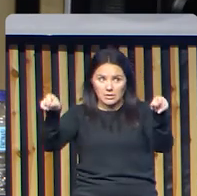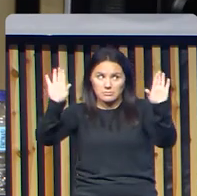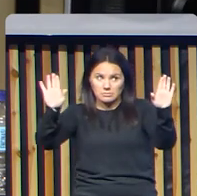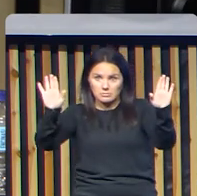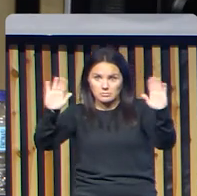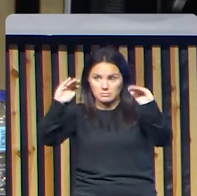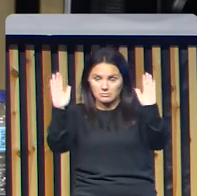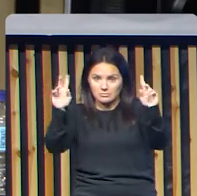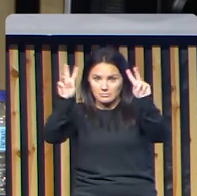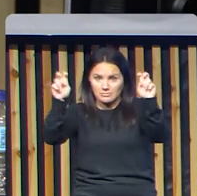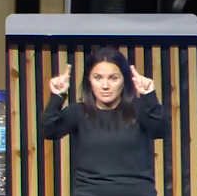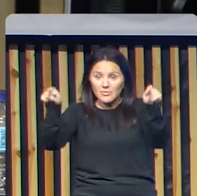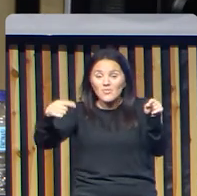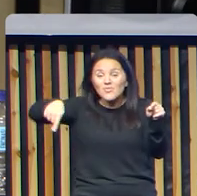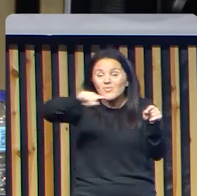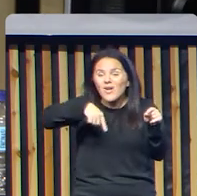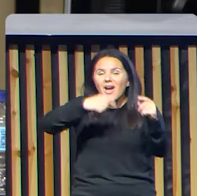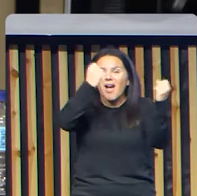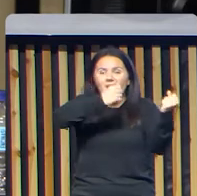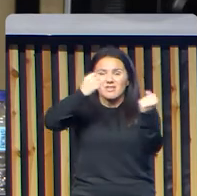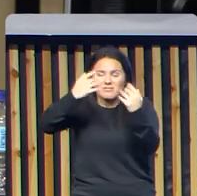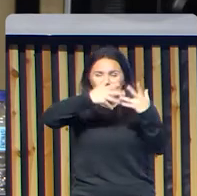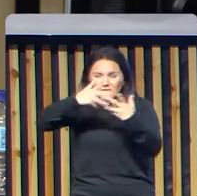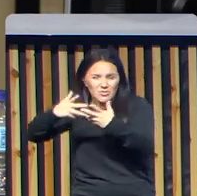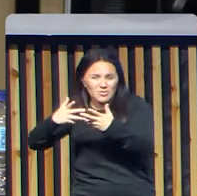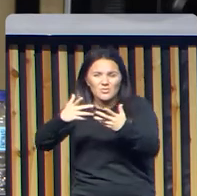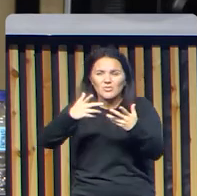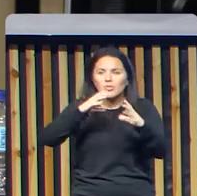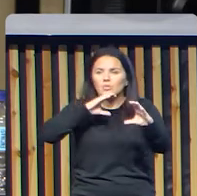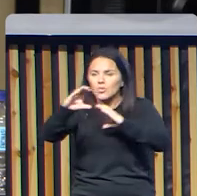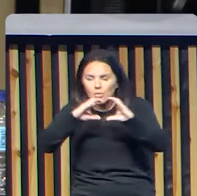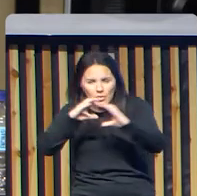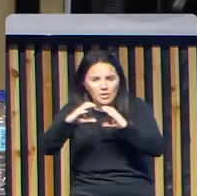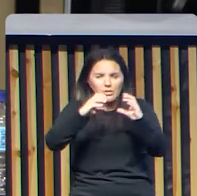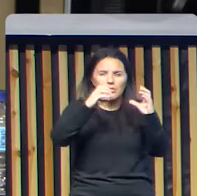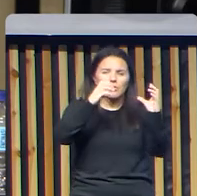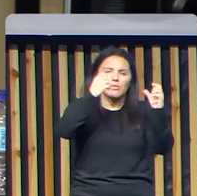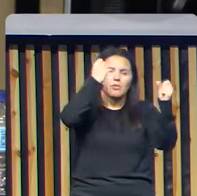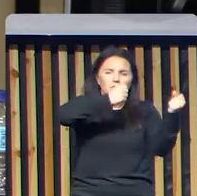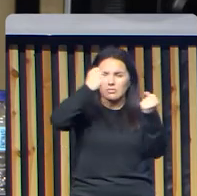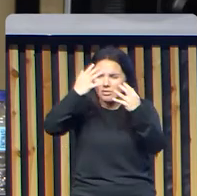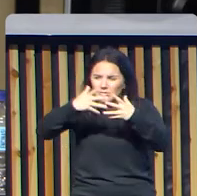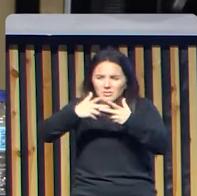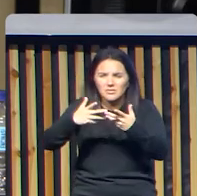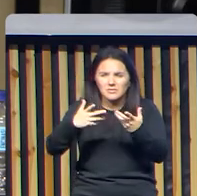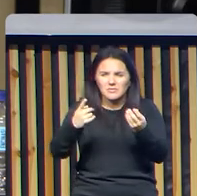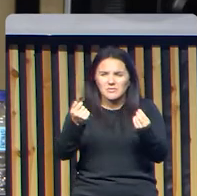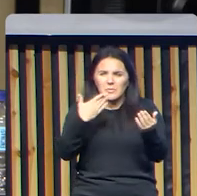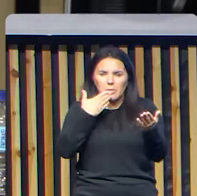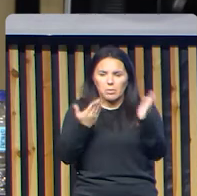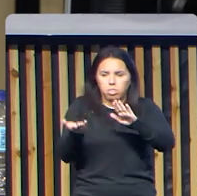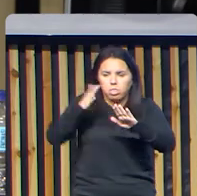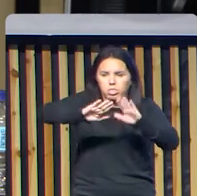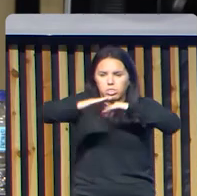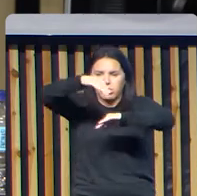a en nuestra administración mucha de la comunicación administrativa es una especie de patchwork no